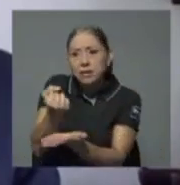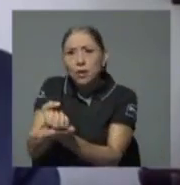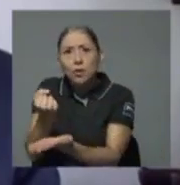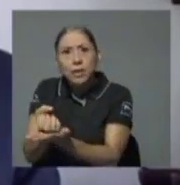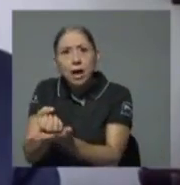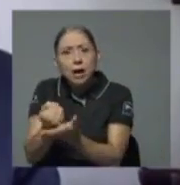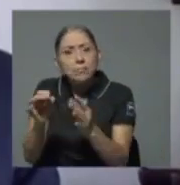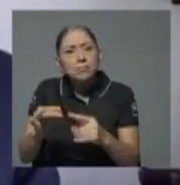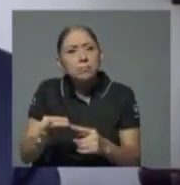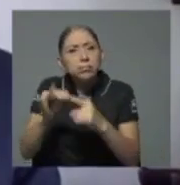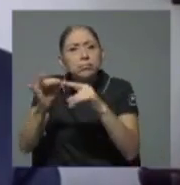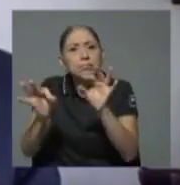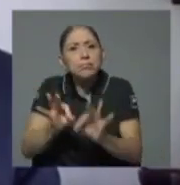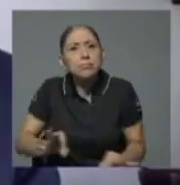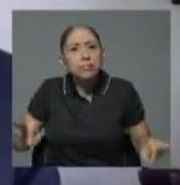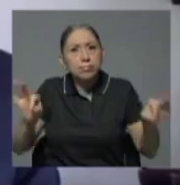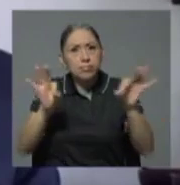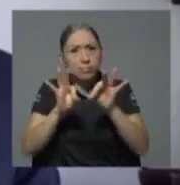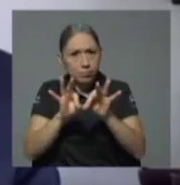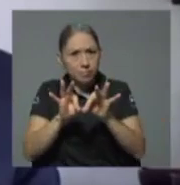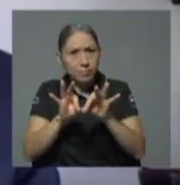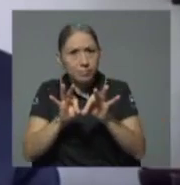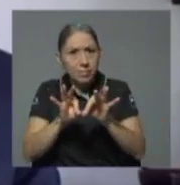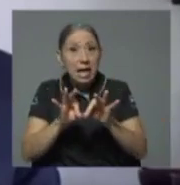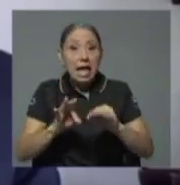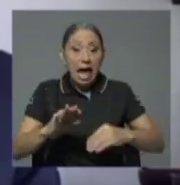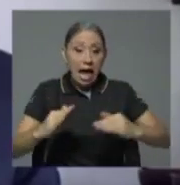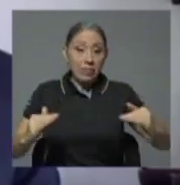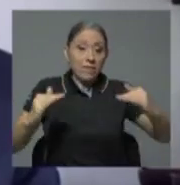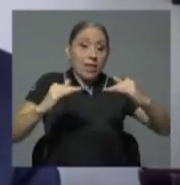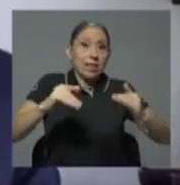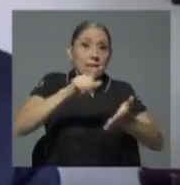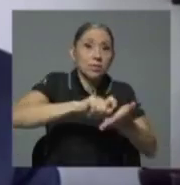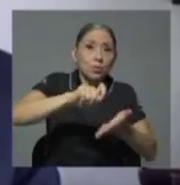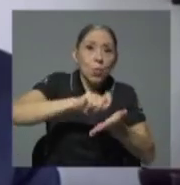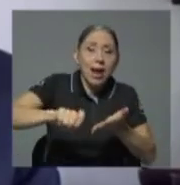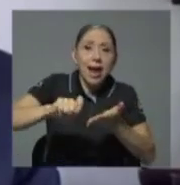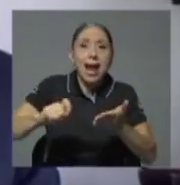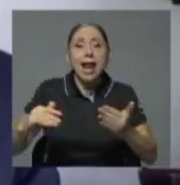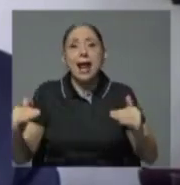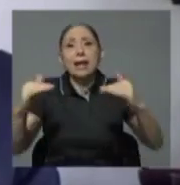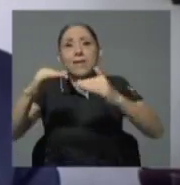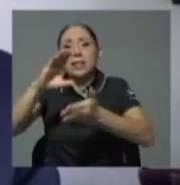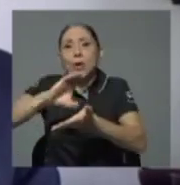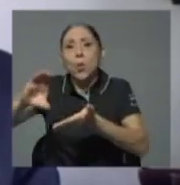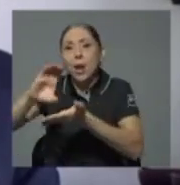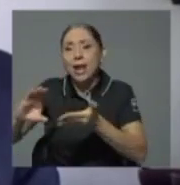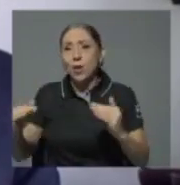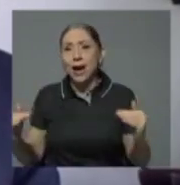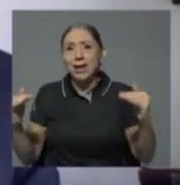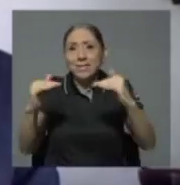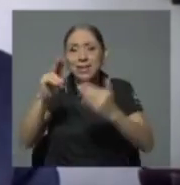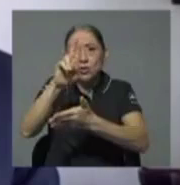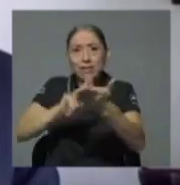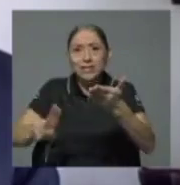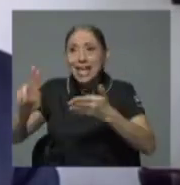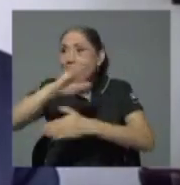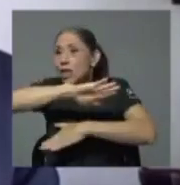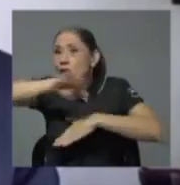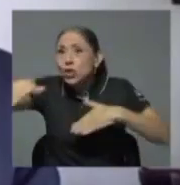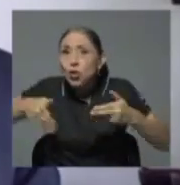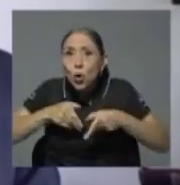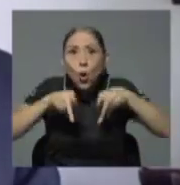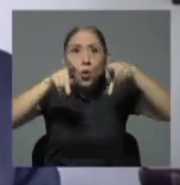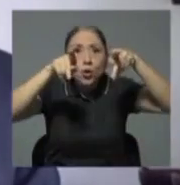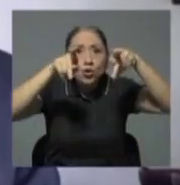fundamentales, de manera tal que en primaria, en secundaria, en universidad, todo ciudadano